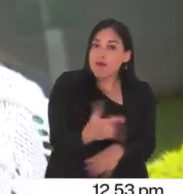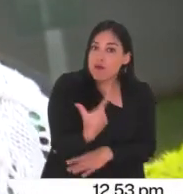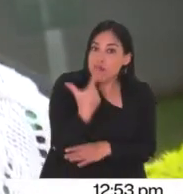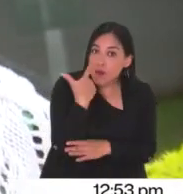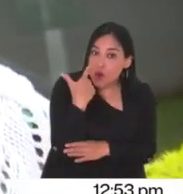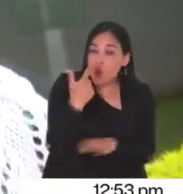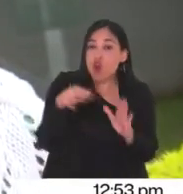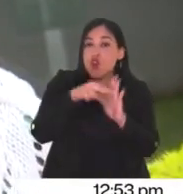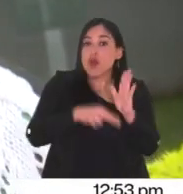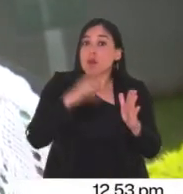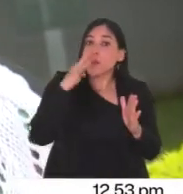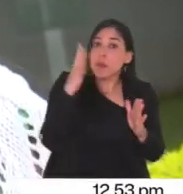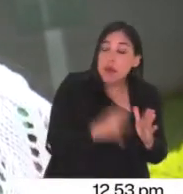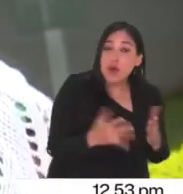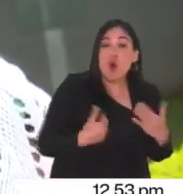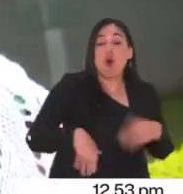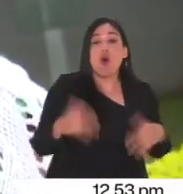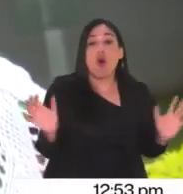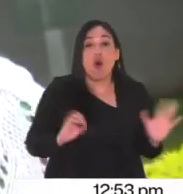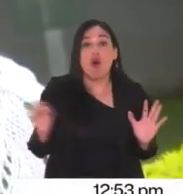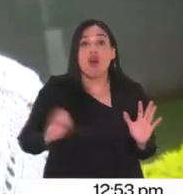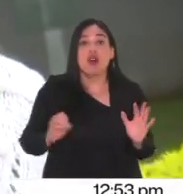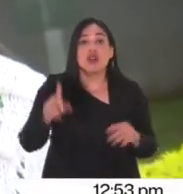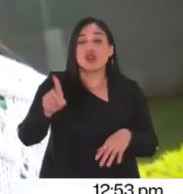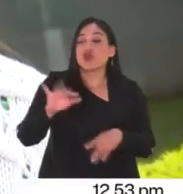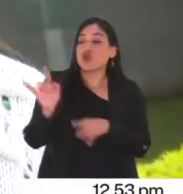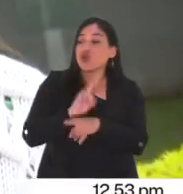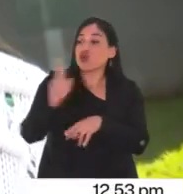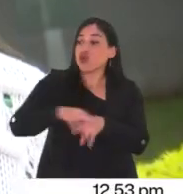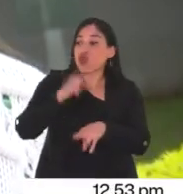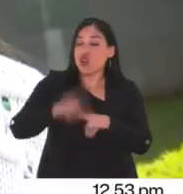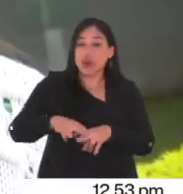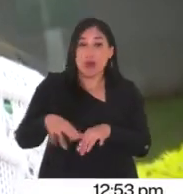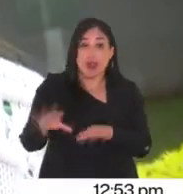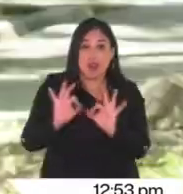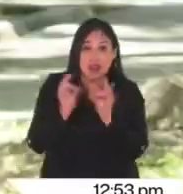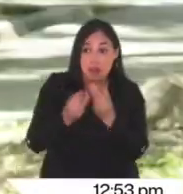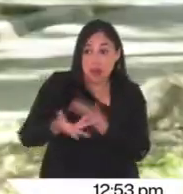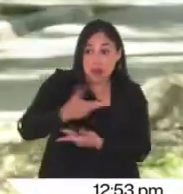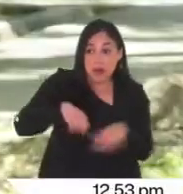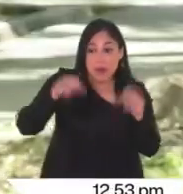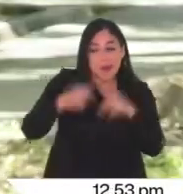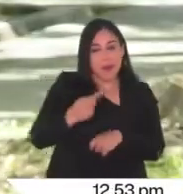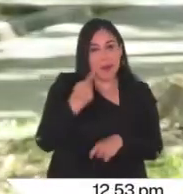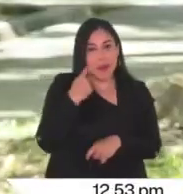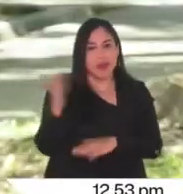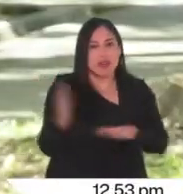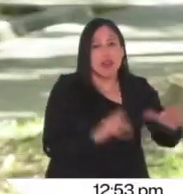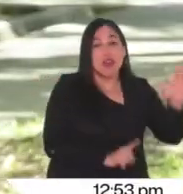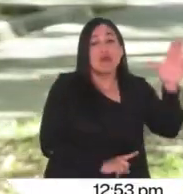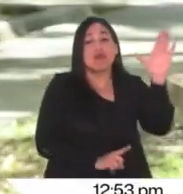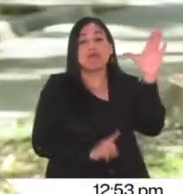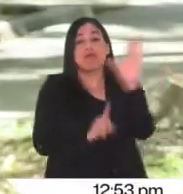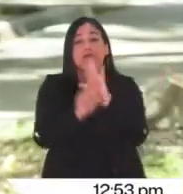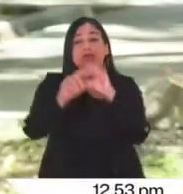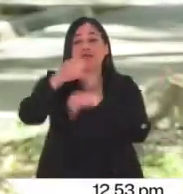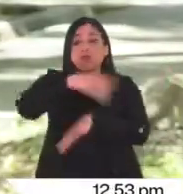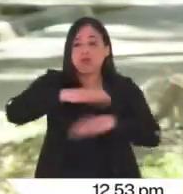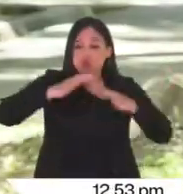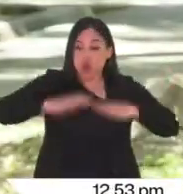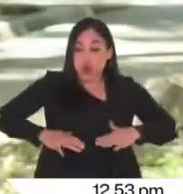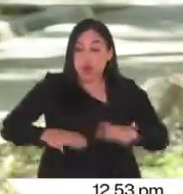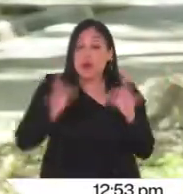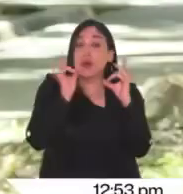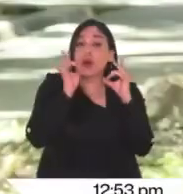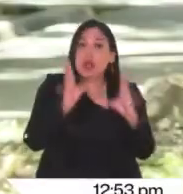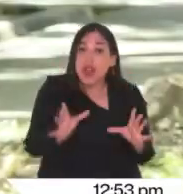las normas, de que pueden violar las reglas cuando permitimos su uso en nuestro grupo familiar. Recordemos que la pólvora puede dejar secuelas muy graves, no